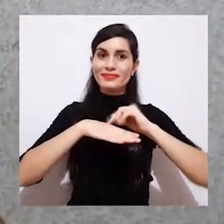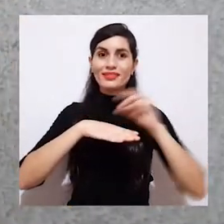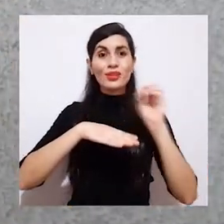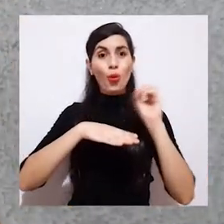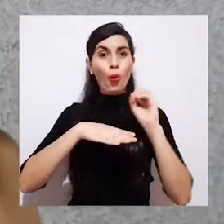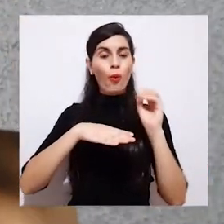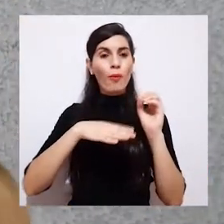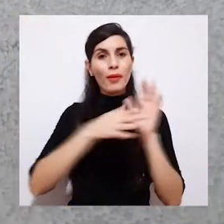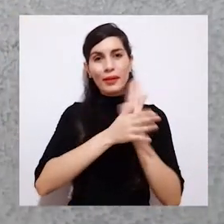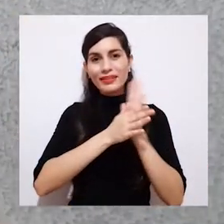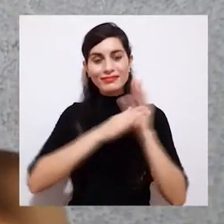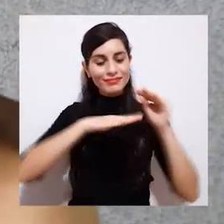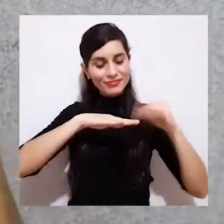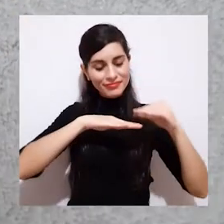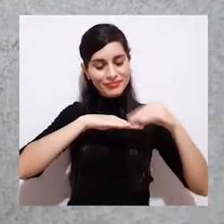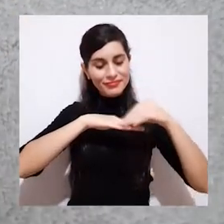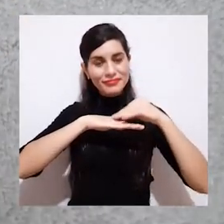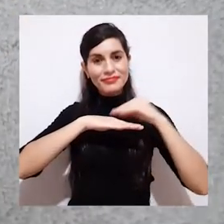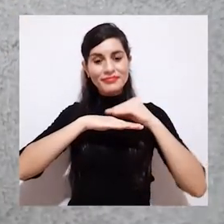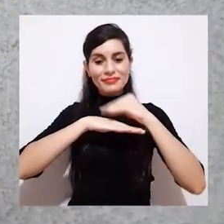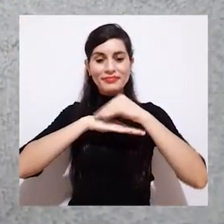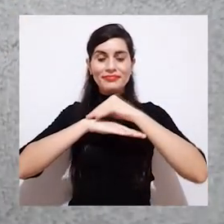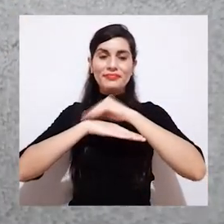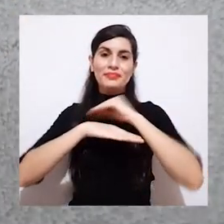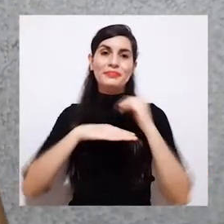los Kleenex.